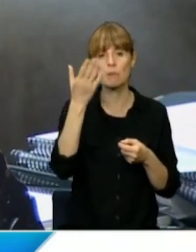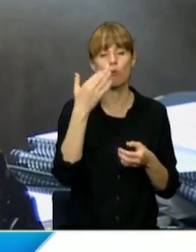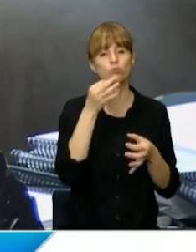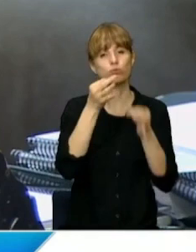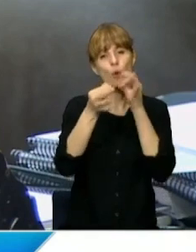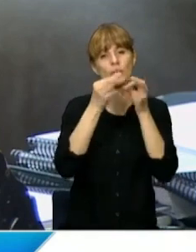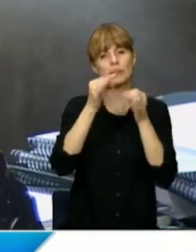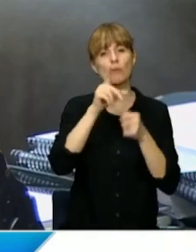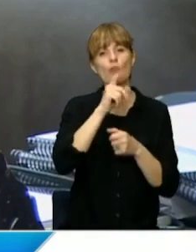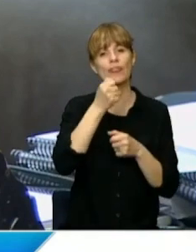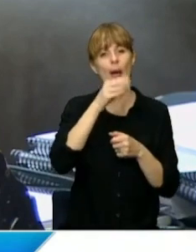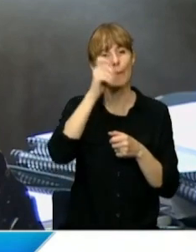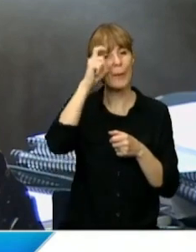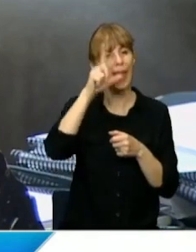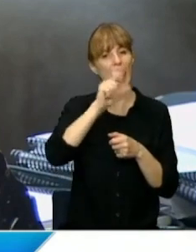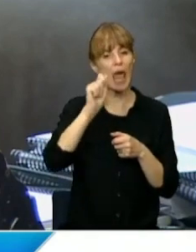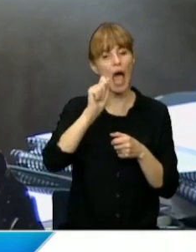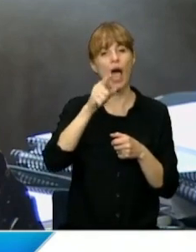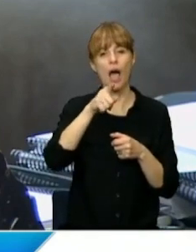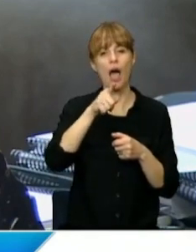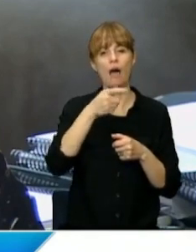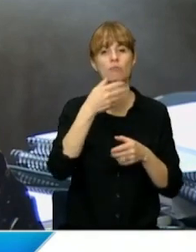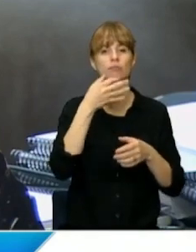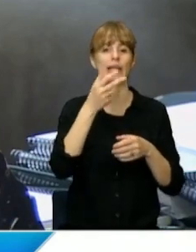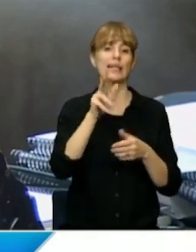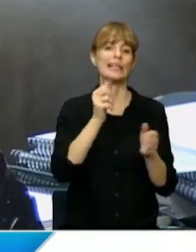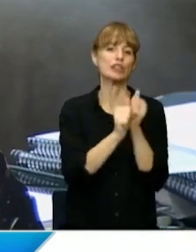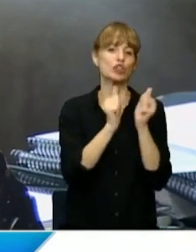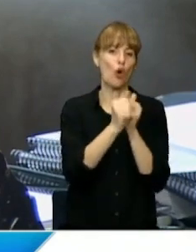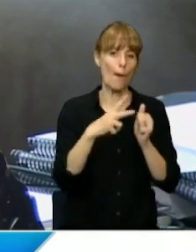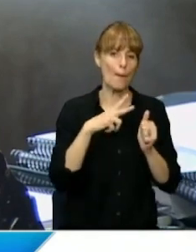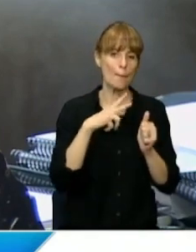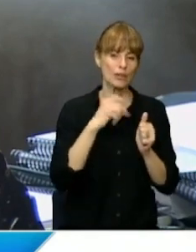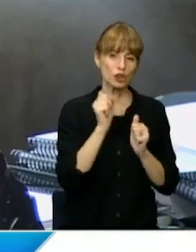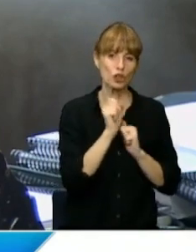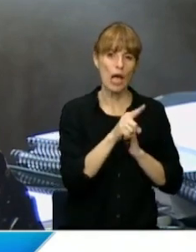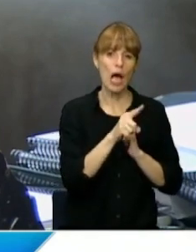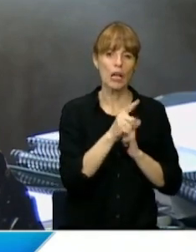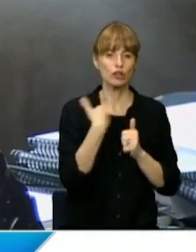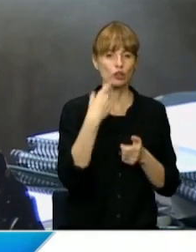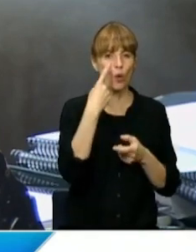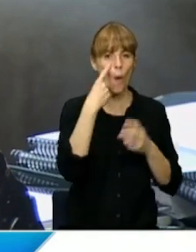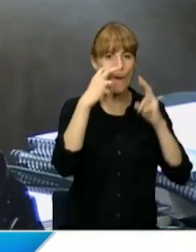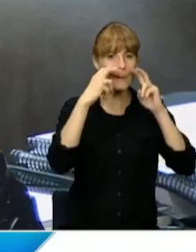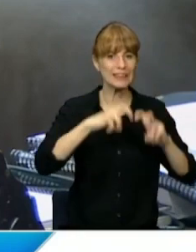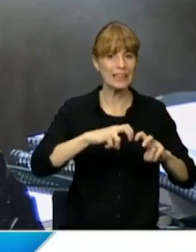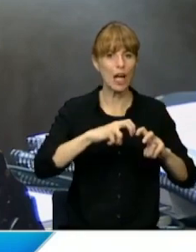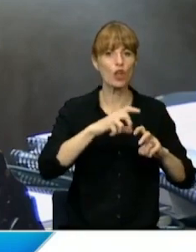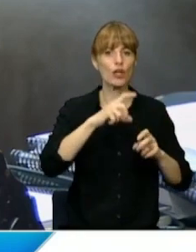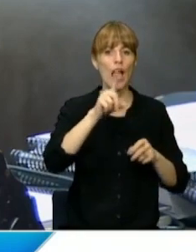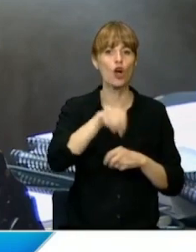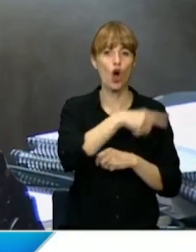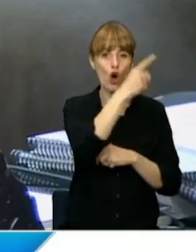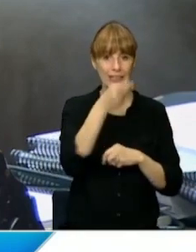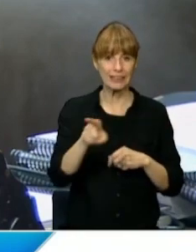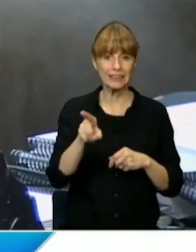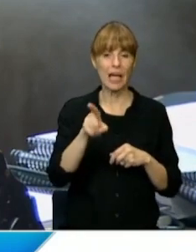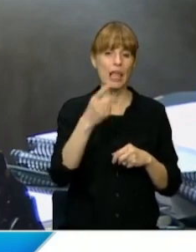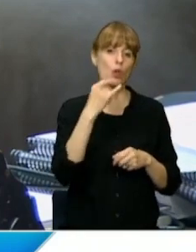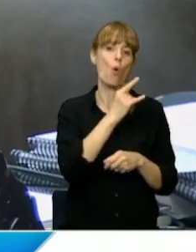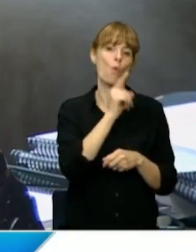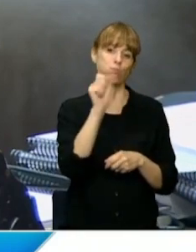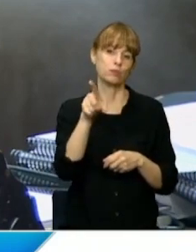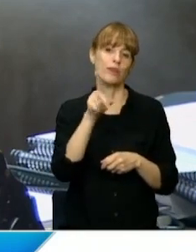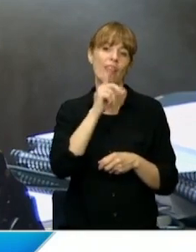Hay historias personales que permiten ciertas trayectorias. Yo fui investigadora del CONICET, Daniela Tabela fue rectora de una universidad